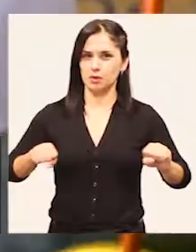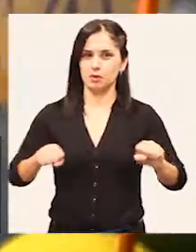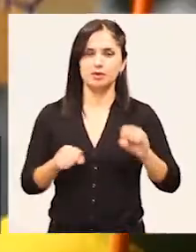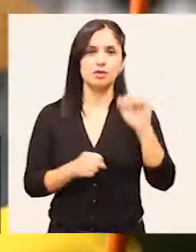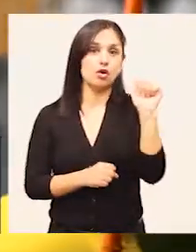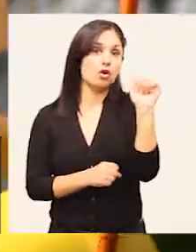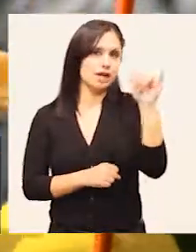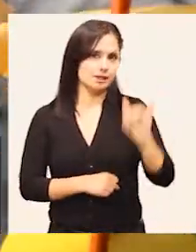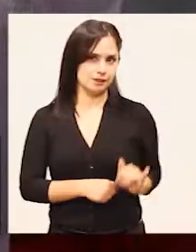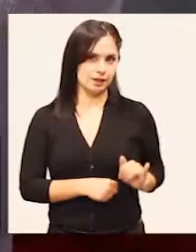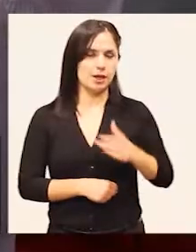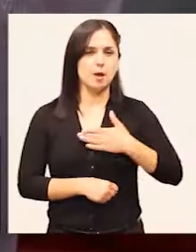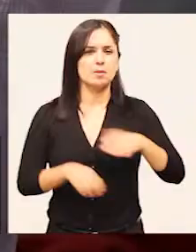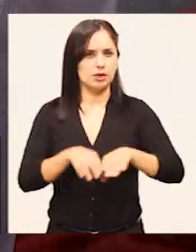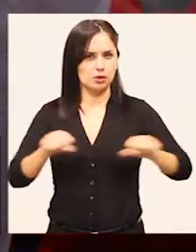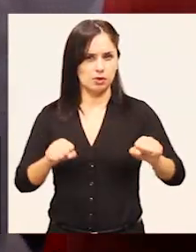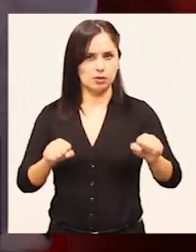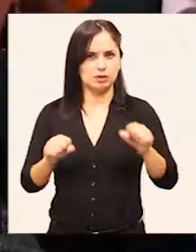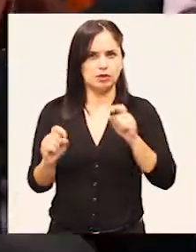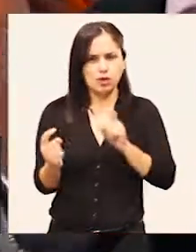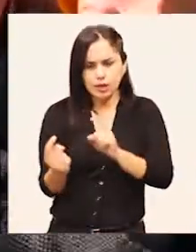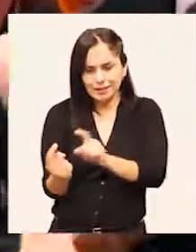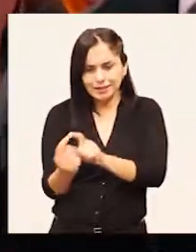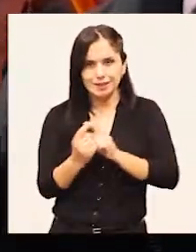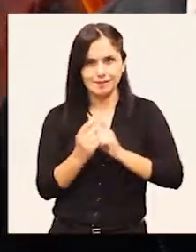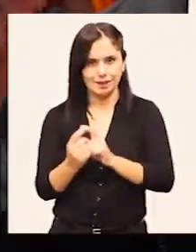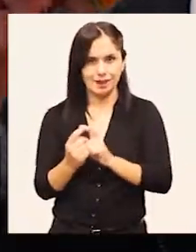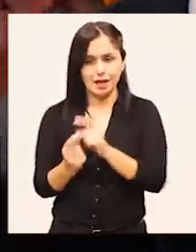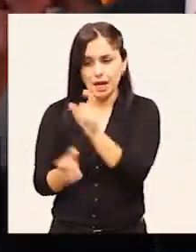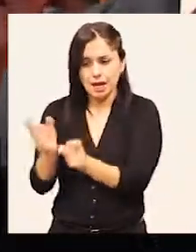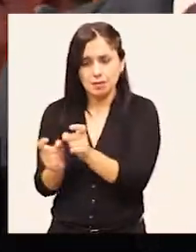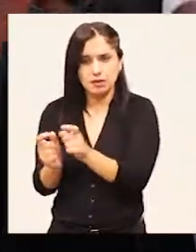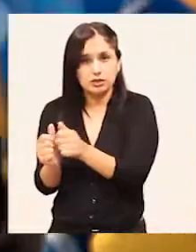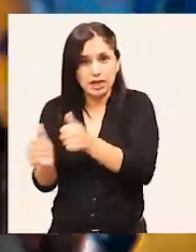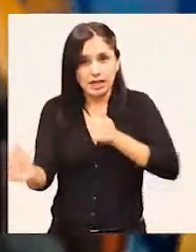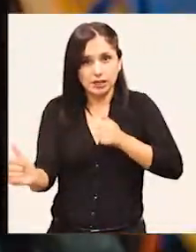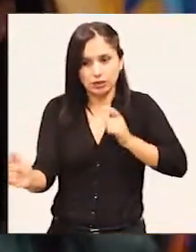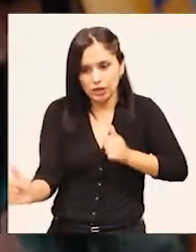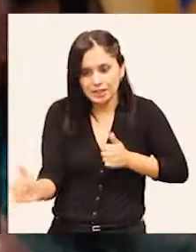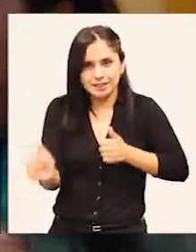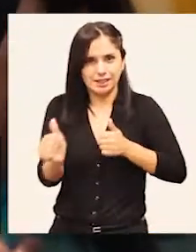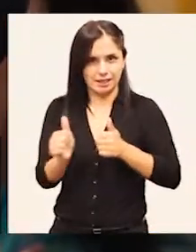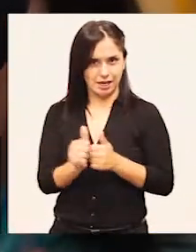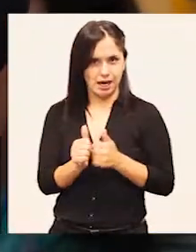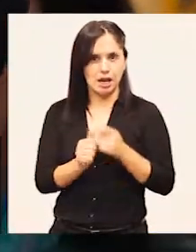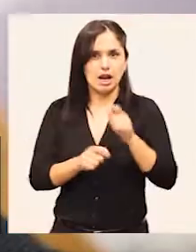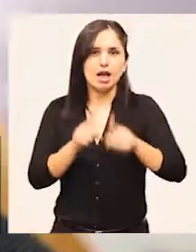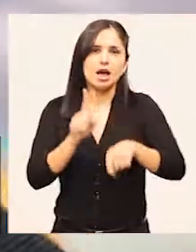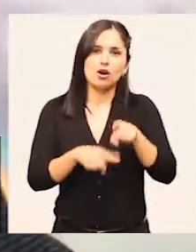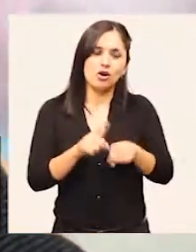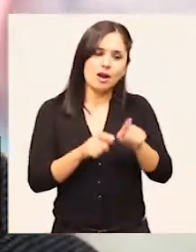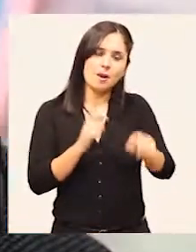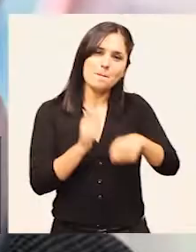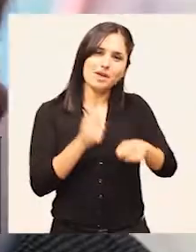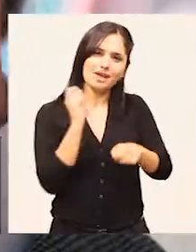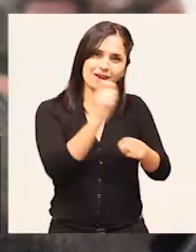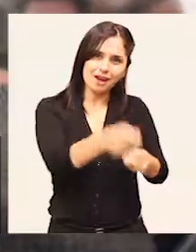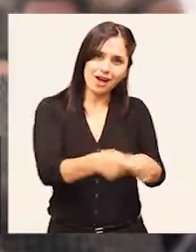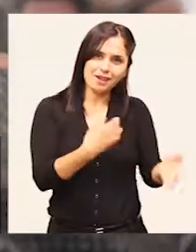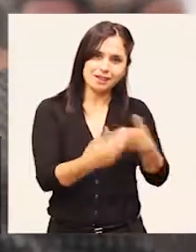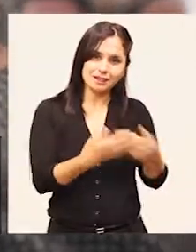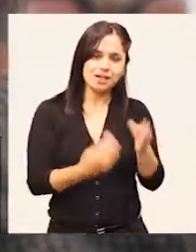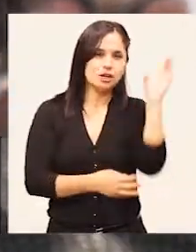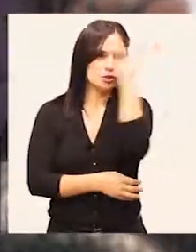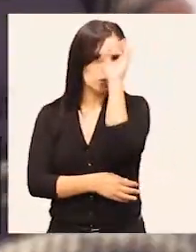gente de Aysén. Mi compromiso es con la conectividad, para sacar a esos pobladores del aislamiento, con el mundo rural, con la pesca artesanal, con el turismo.